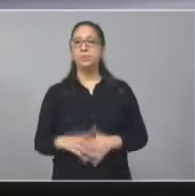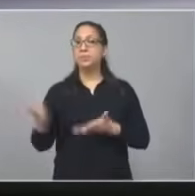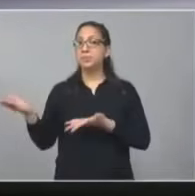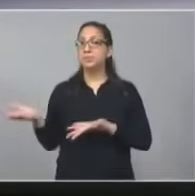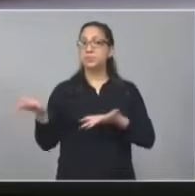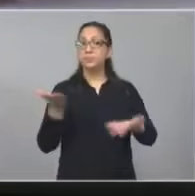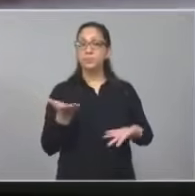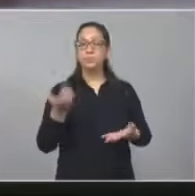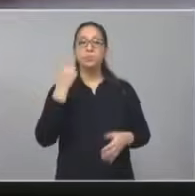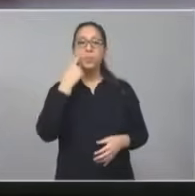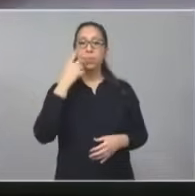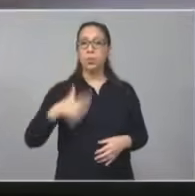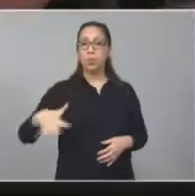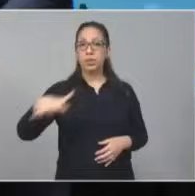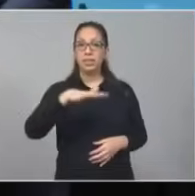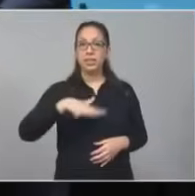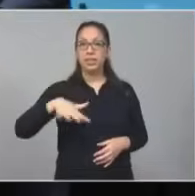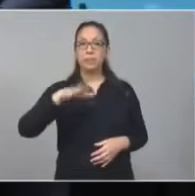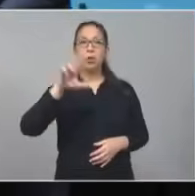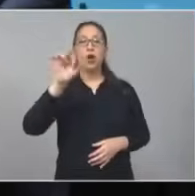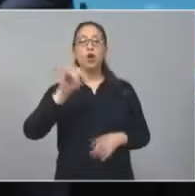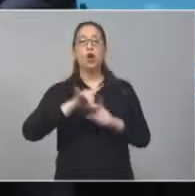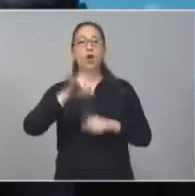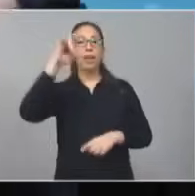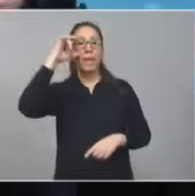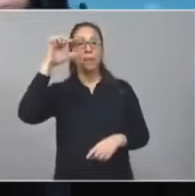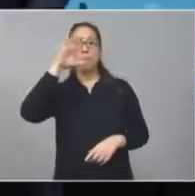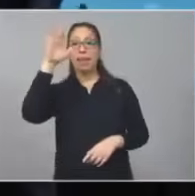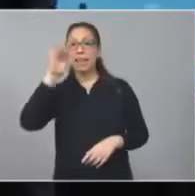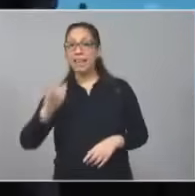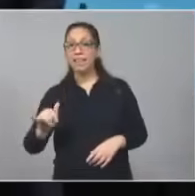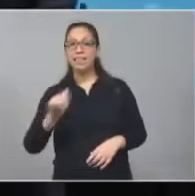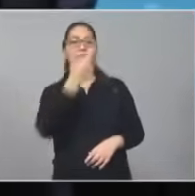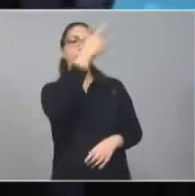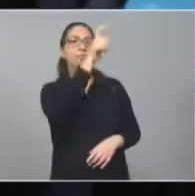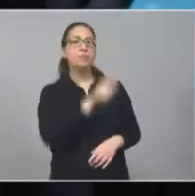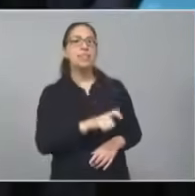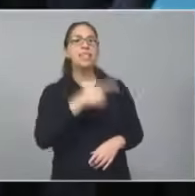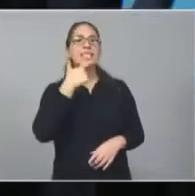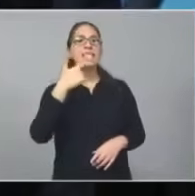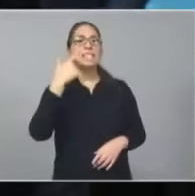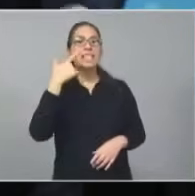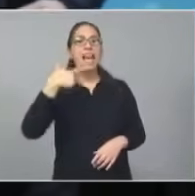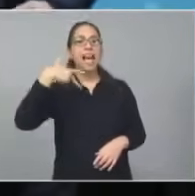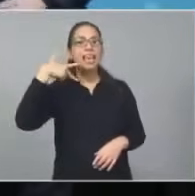Invitamos a continuación al municipio de Roque Pérez, Maximiliano Oscar Ciaini.